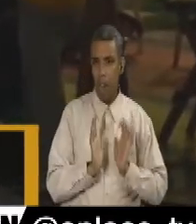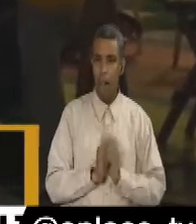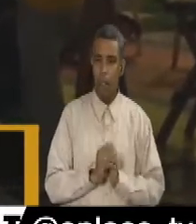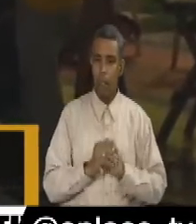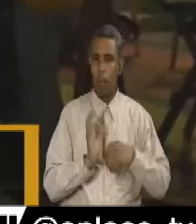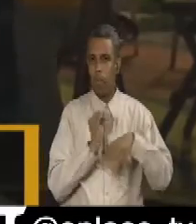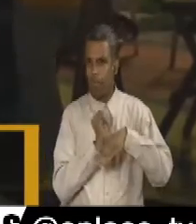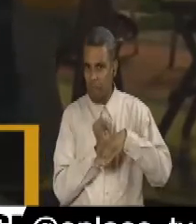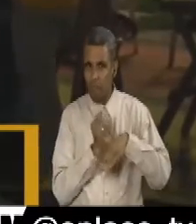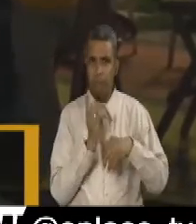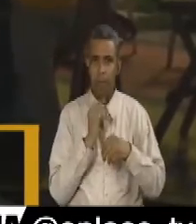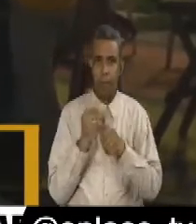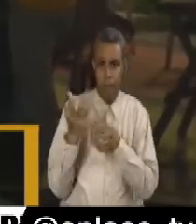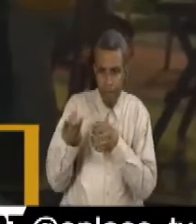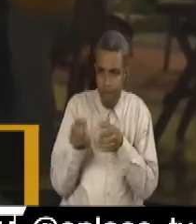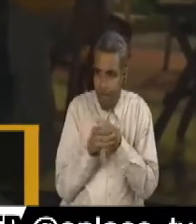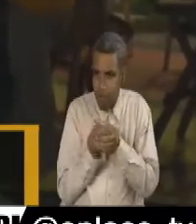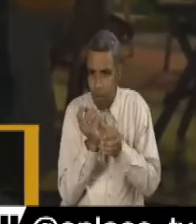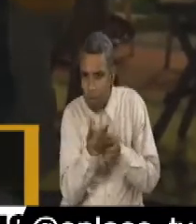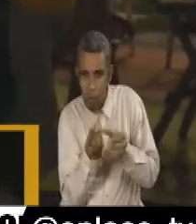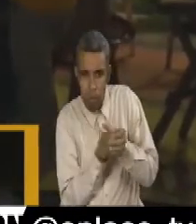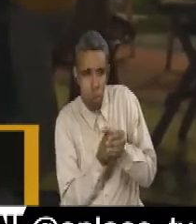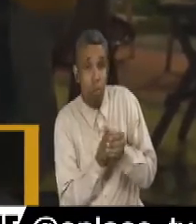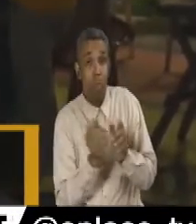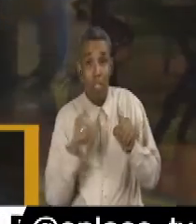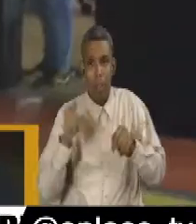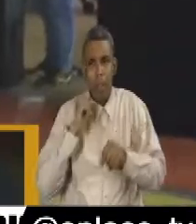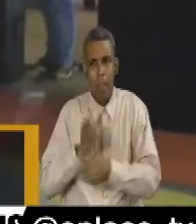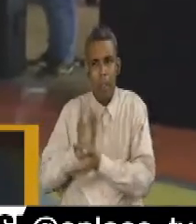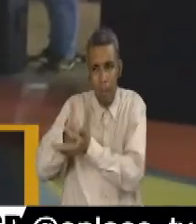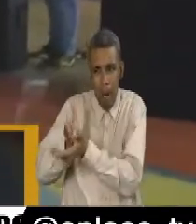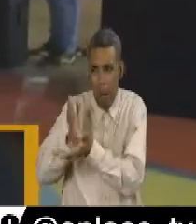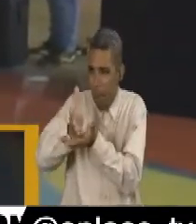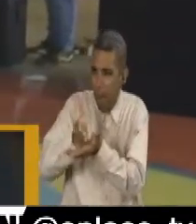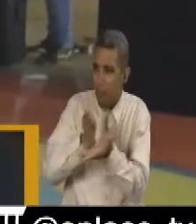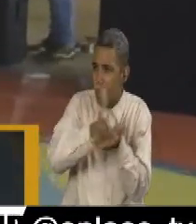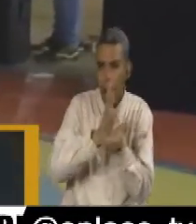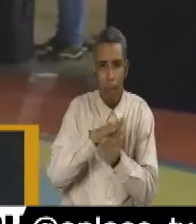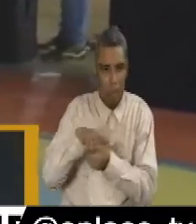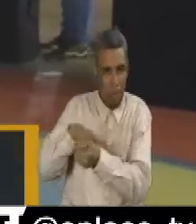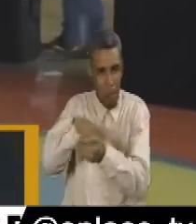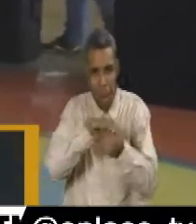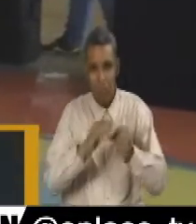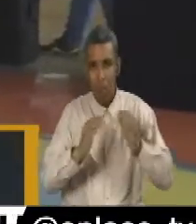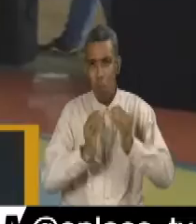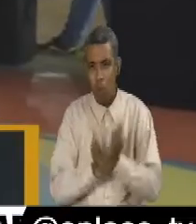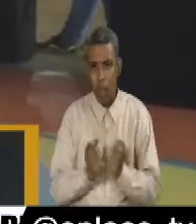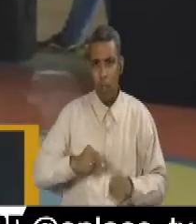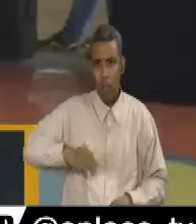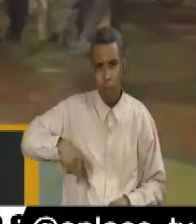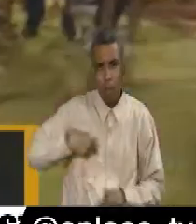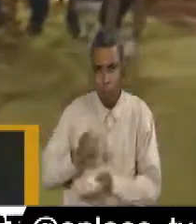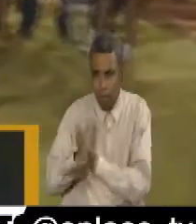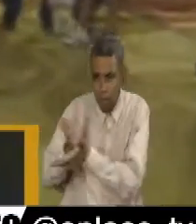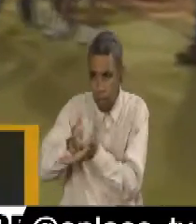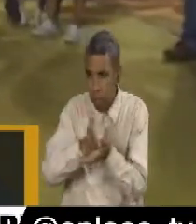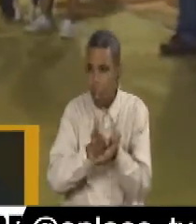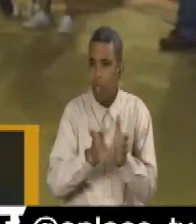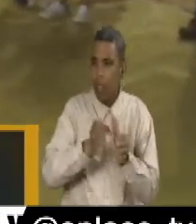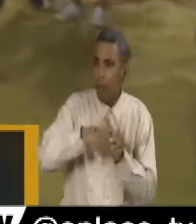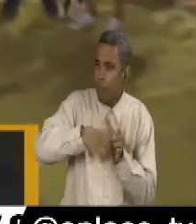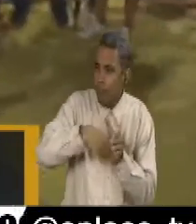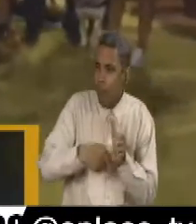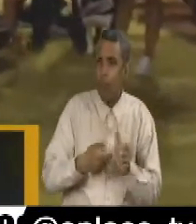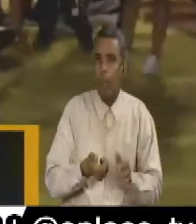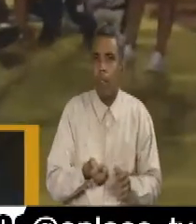instituciones, hemos ido a colegios, a barrios, socializando todo lo que tenga que ver en el manejo adecuado de los residuos